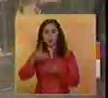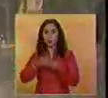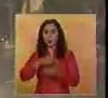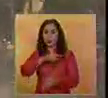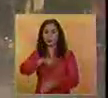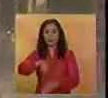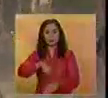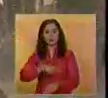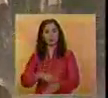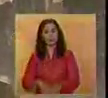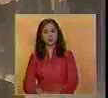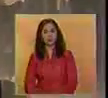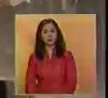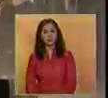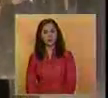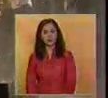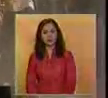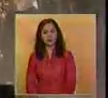los tiempos.